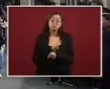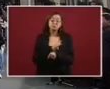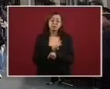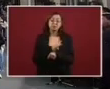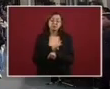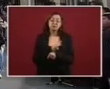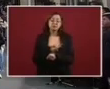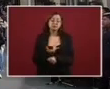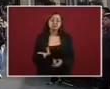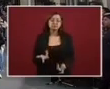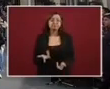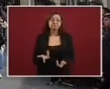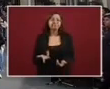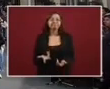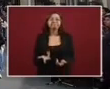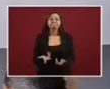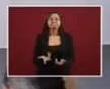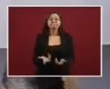este